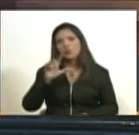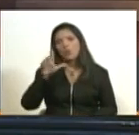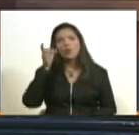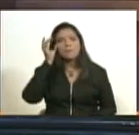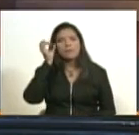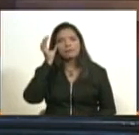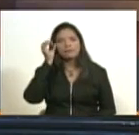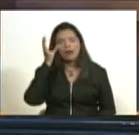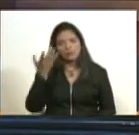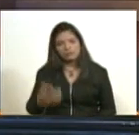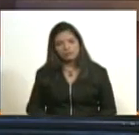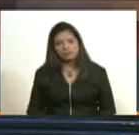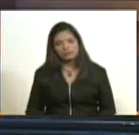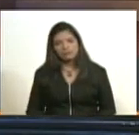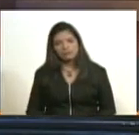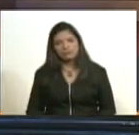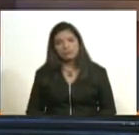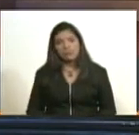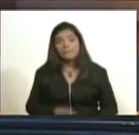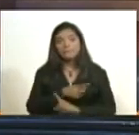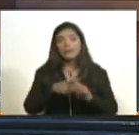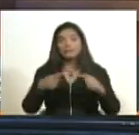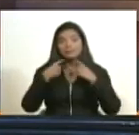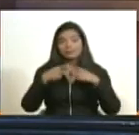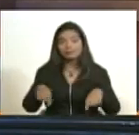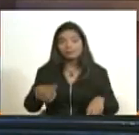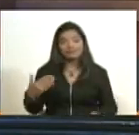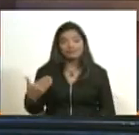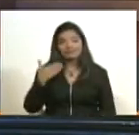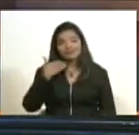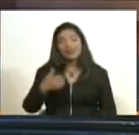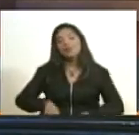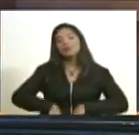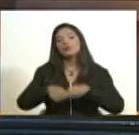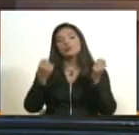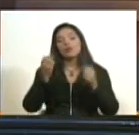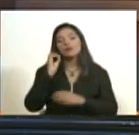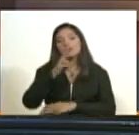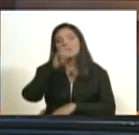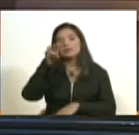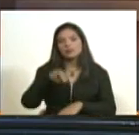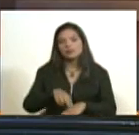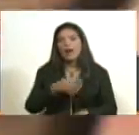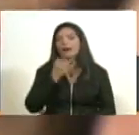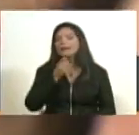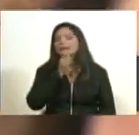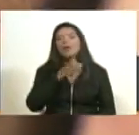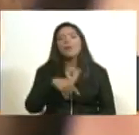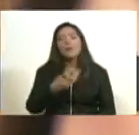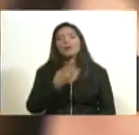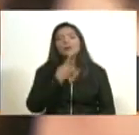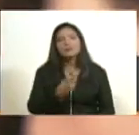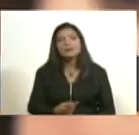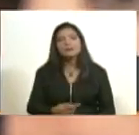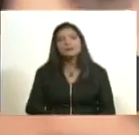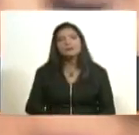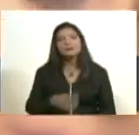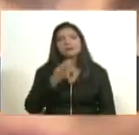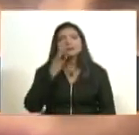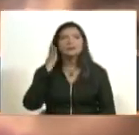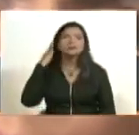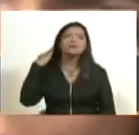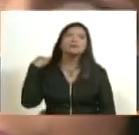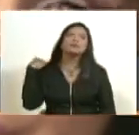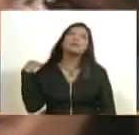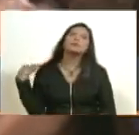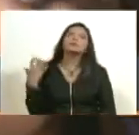inventaron? Y fracasaron, destruyeron la Asamblea Nacional. ¿Alguien puede decir con un